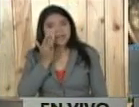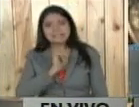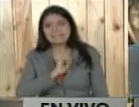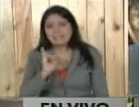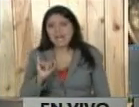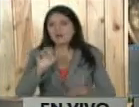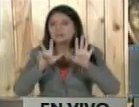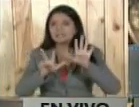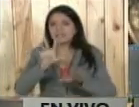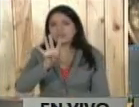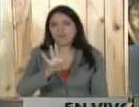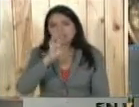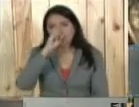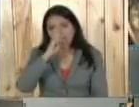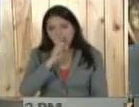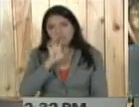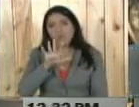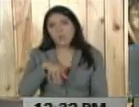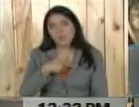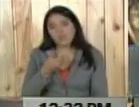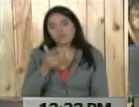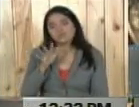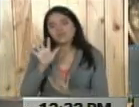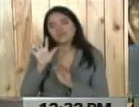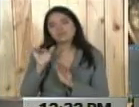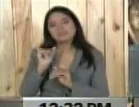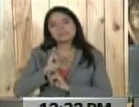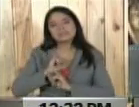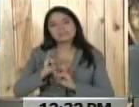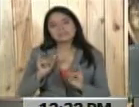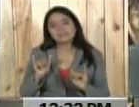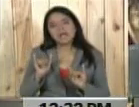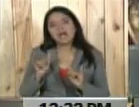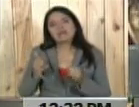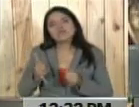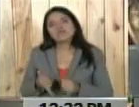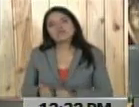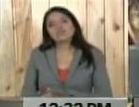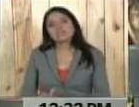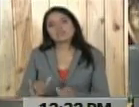84 años, pudo despedir a su hijo por fin.